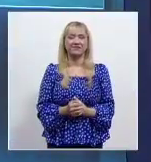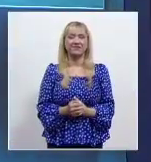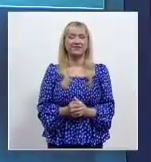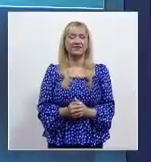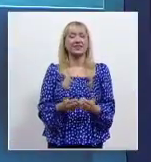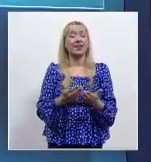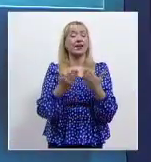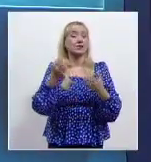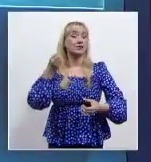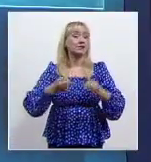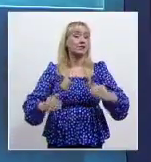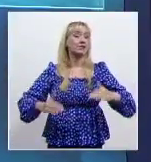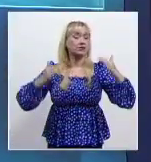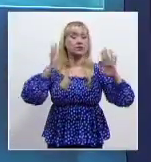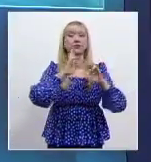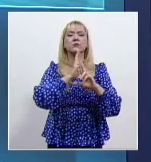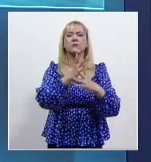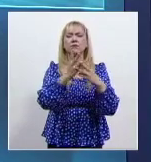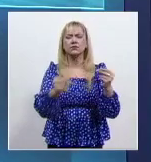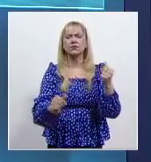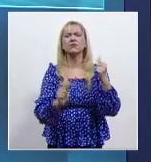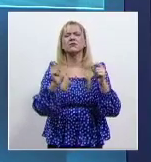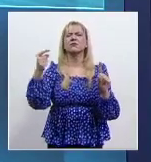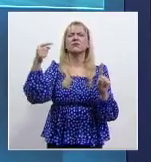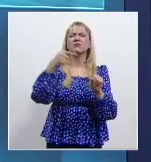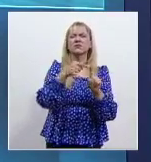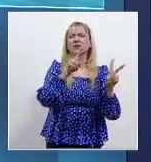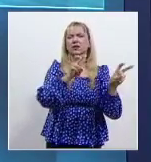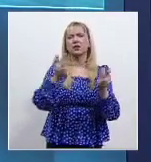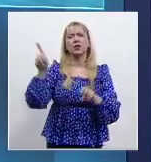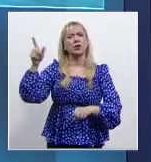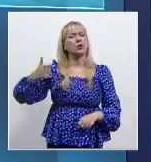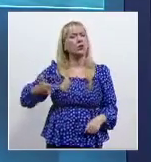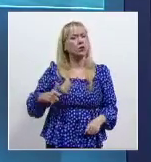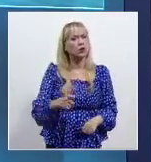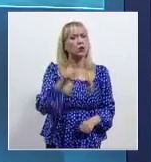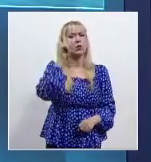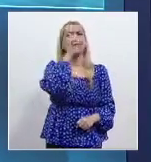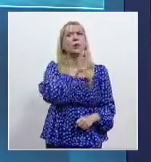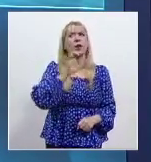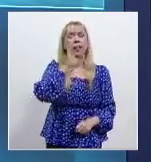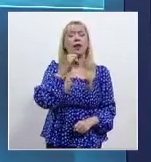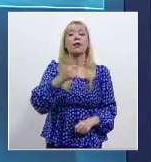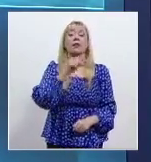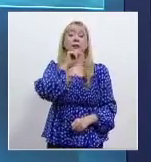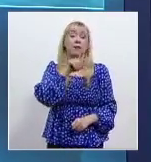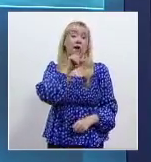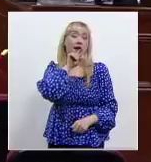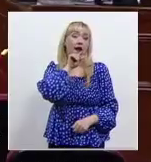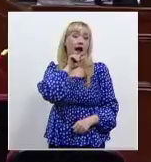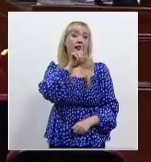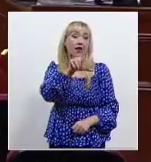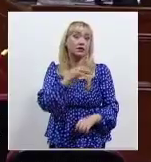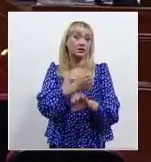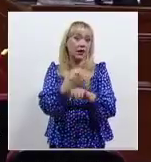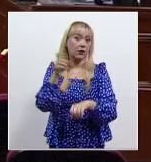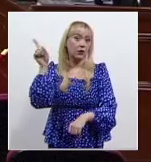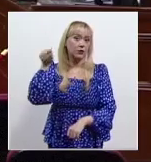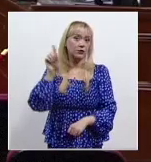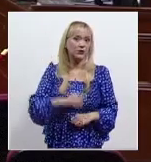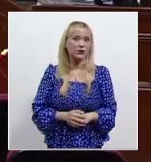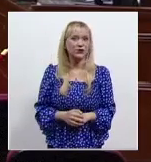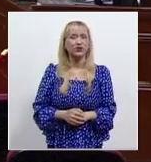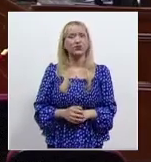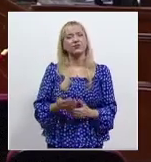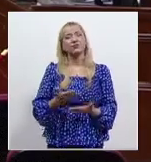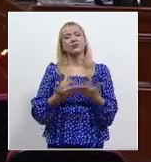El Pleno de la Corte resolvió asuntos relacionados con los estados de Guanajuato y Aguascalientes y también de Jalisco. El Pleno de la